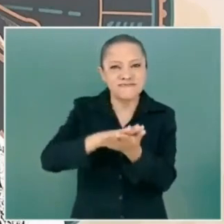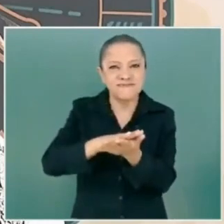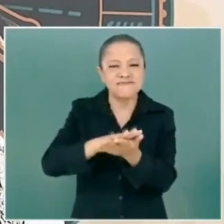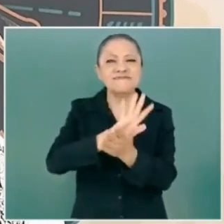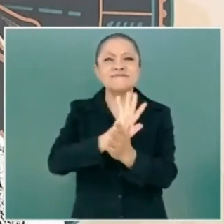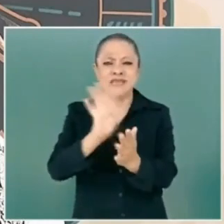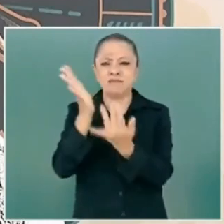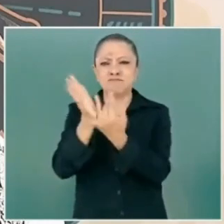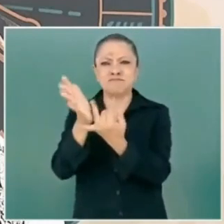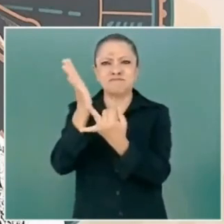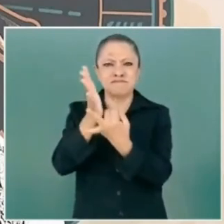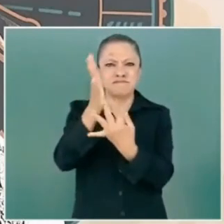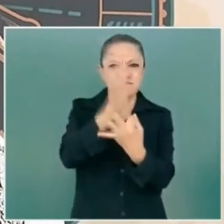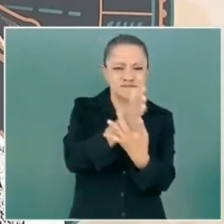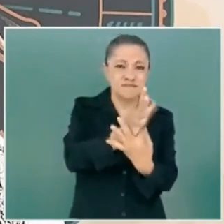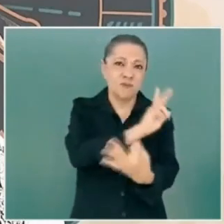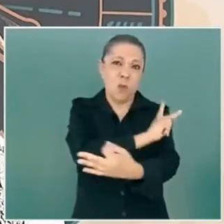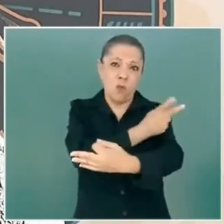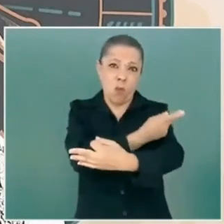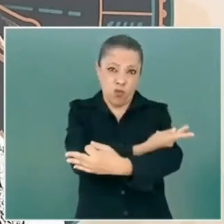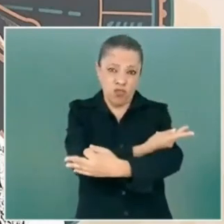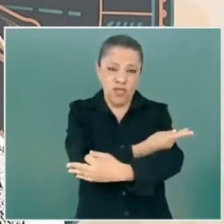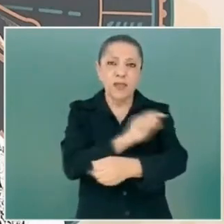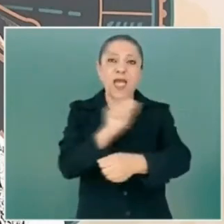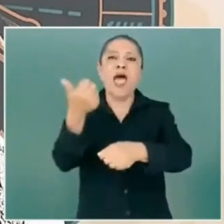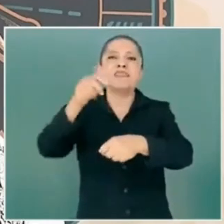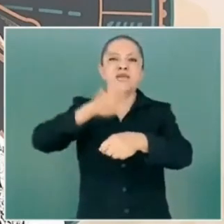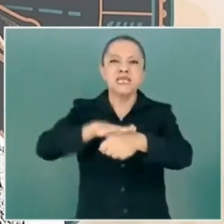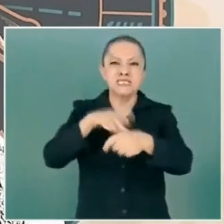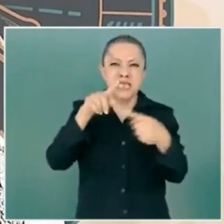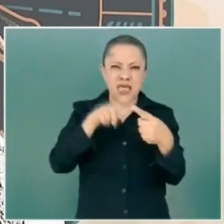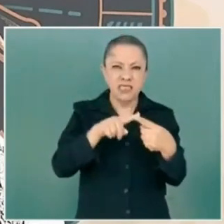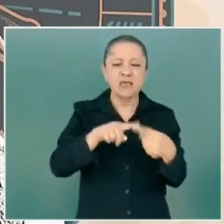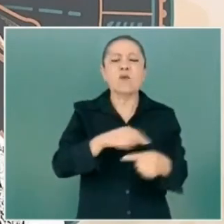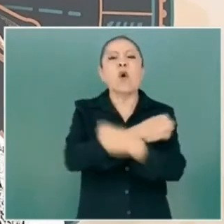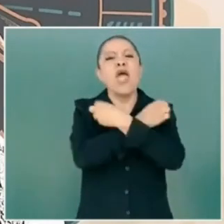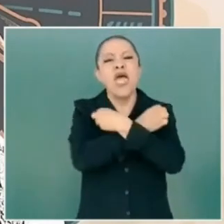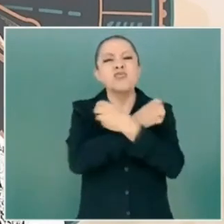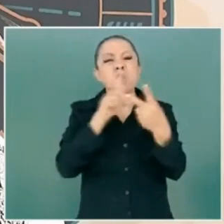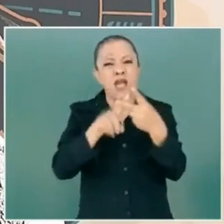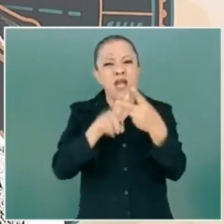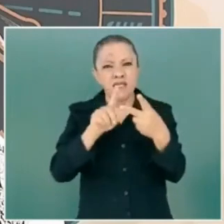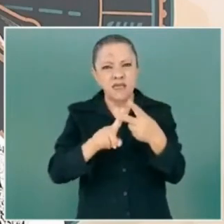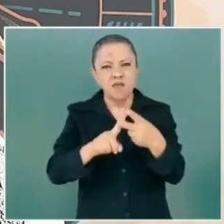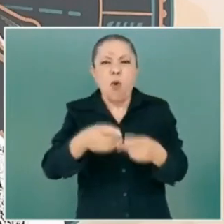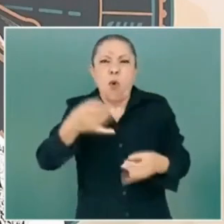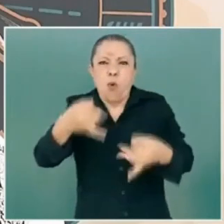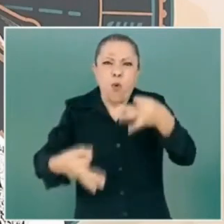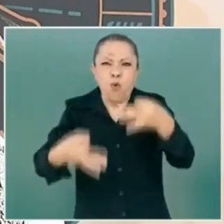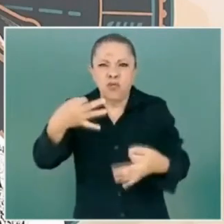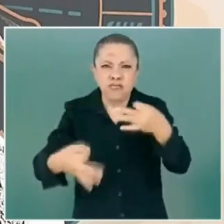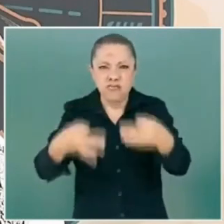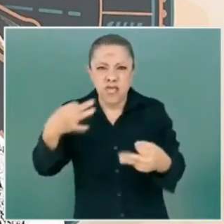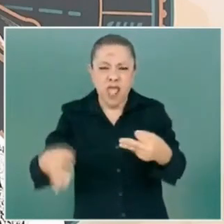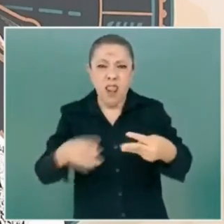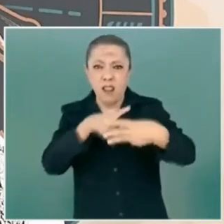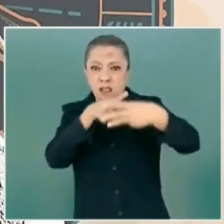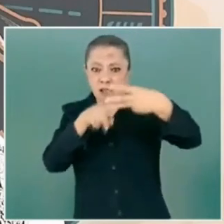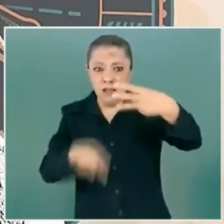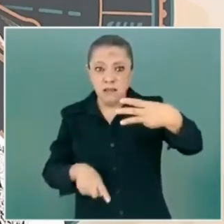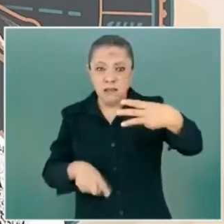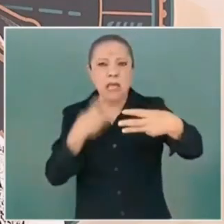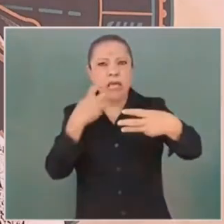esfuerzo y eso no se está viendo allá afuera, que eso es importantísimo, porque sí, las